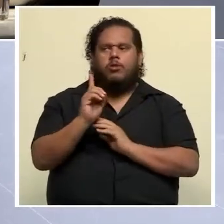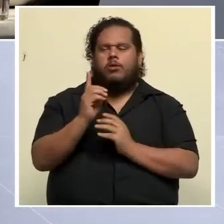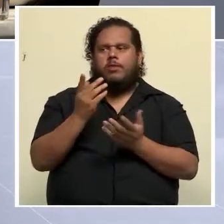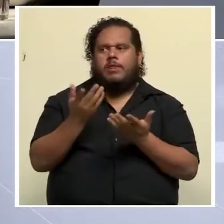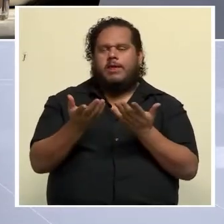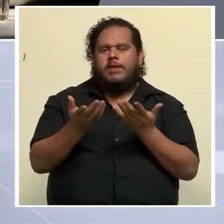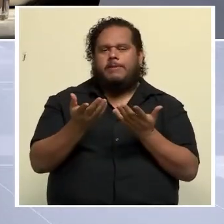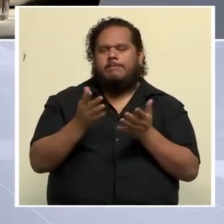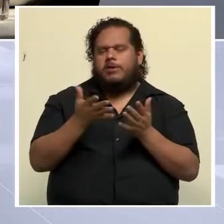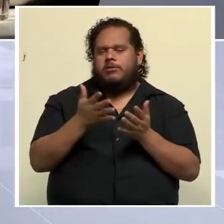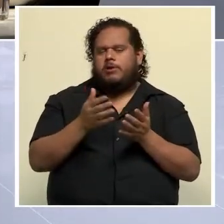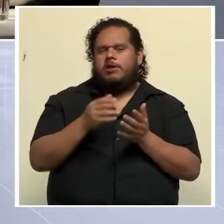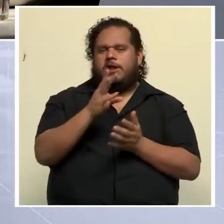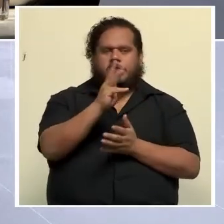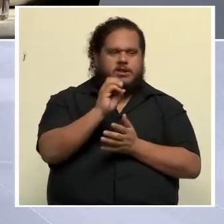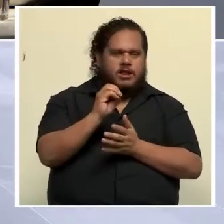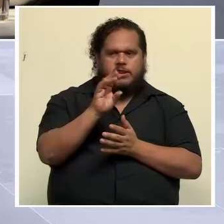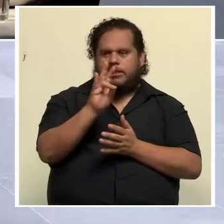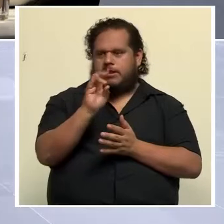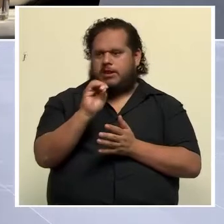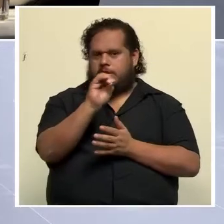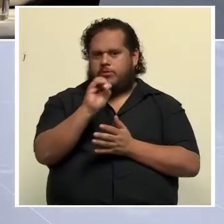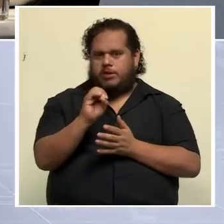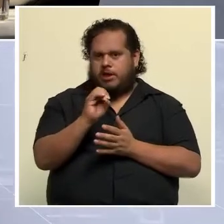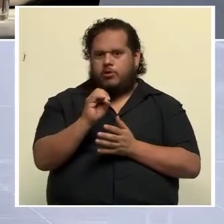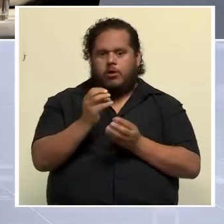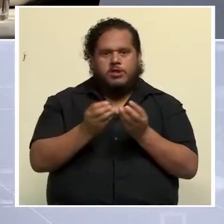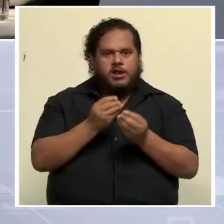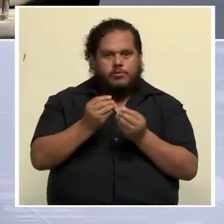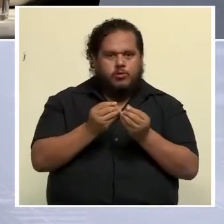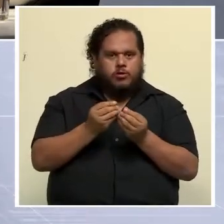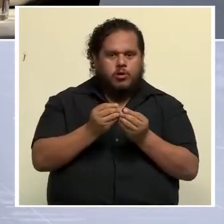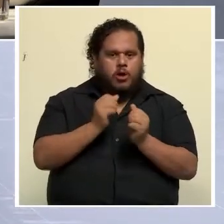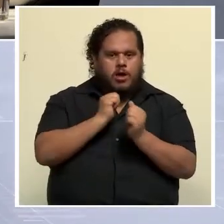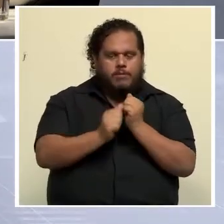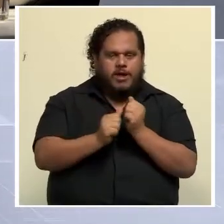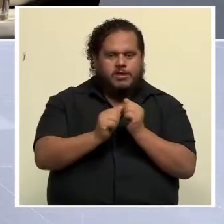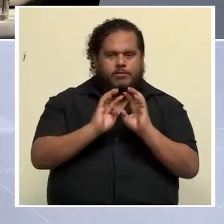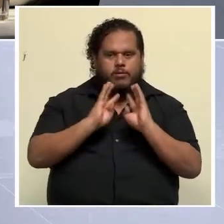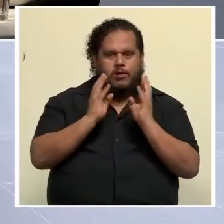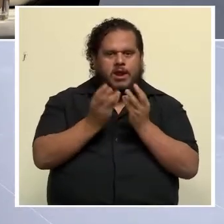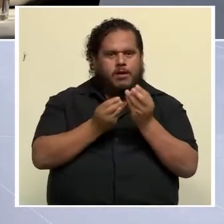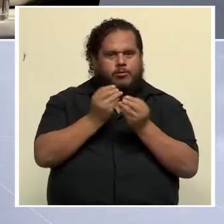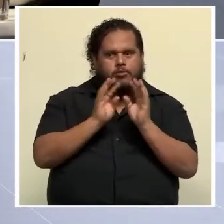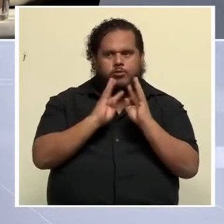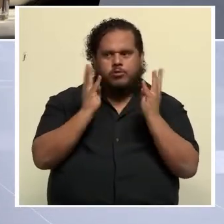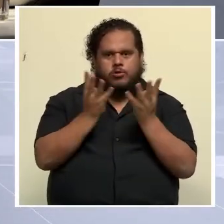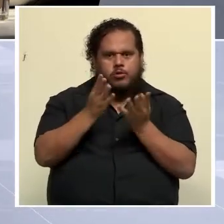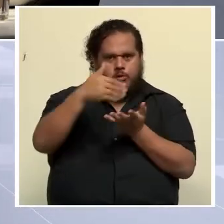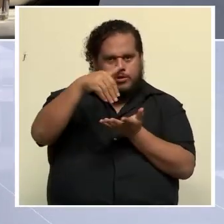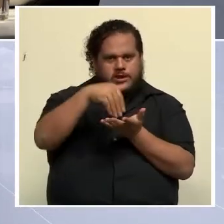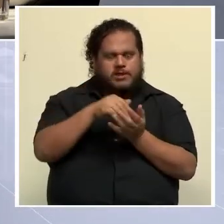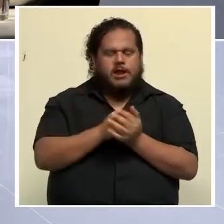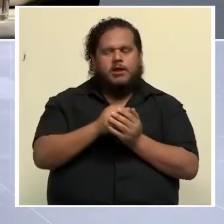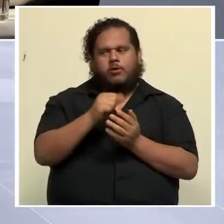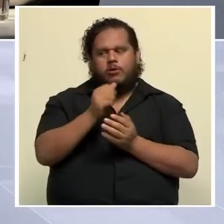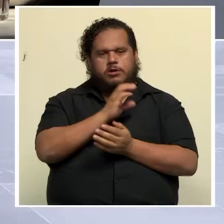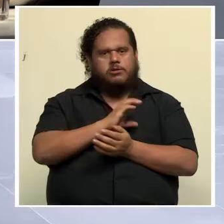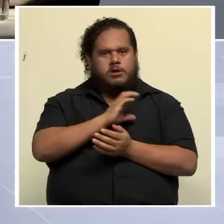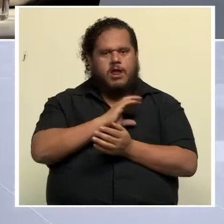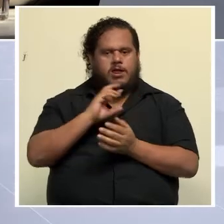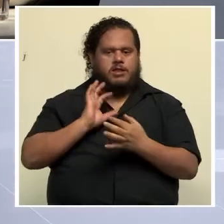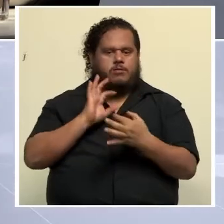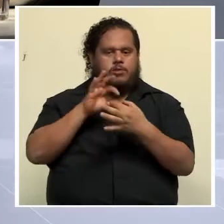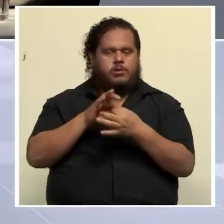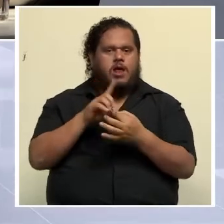qué sé yo, el 60-70% de la producción nacional pasa por la aglomeración metropolitana con otras condiciones y está muy vinculado a un